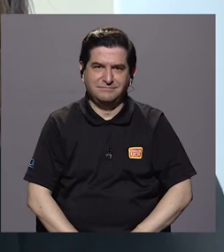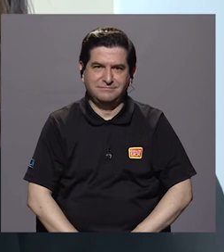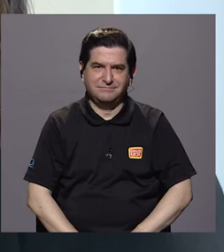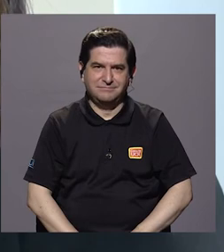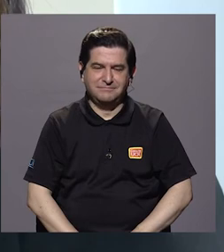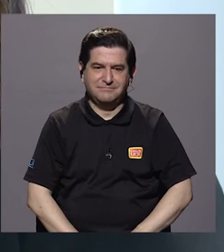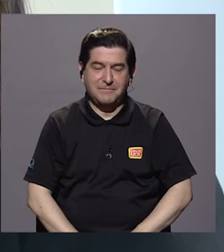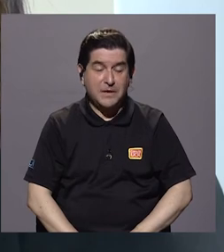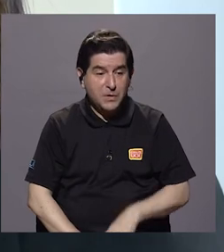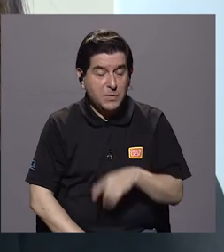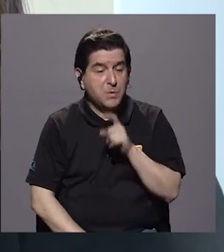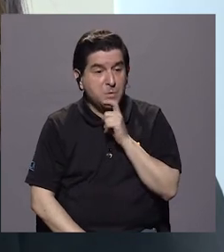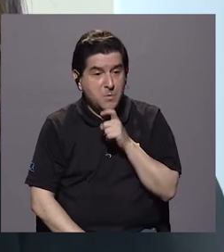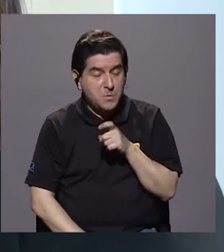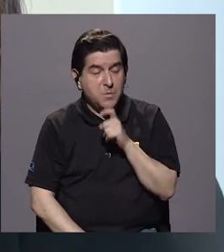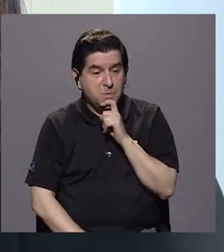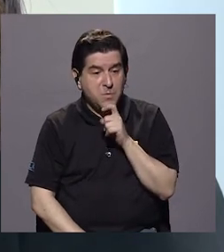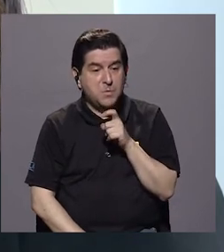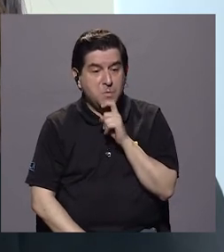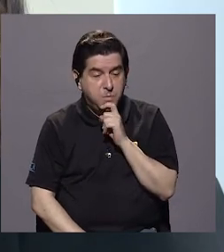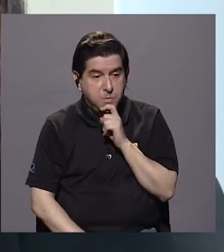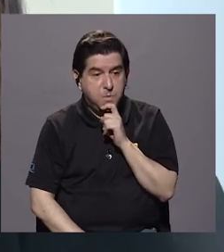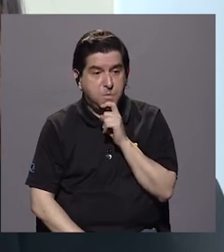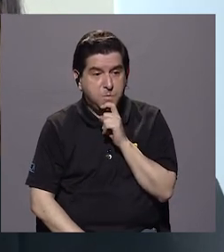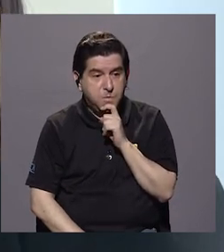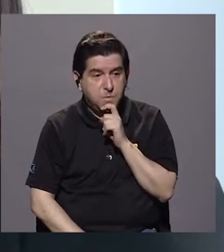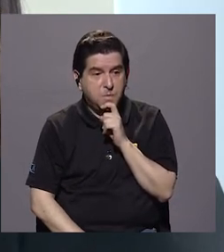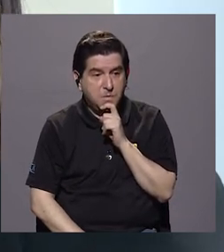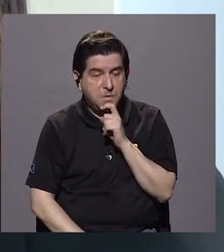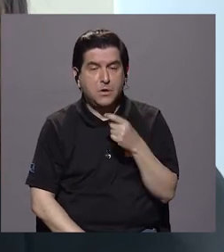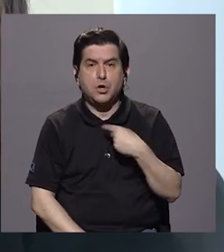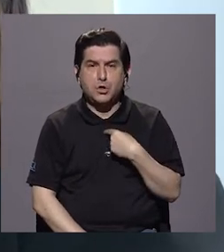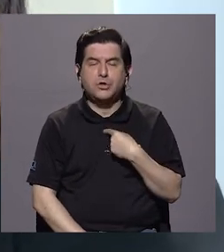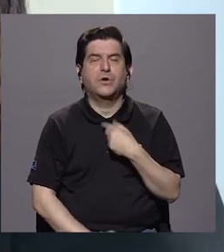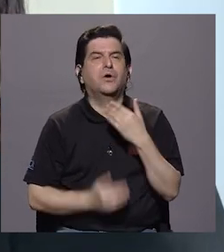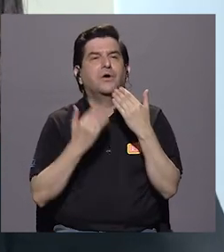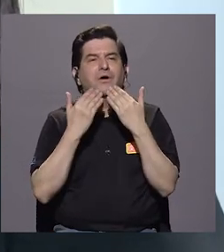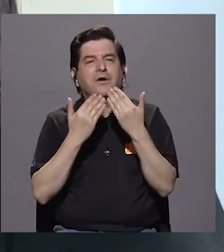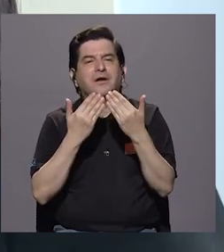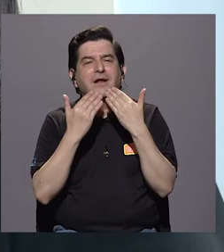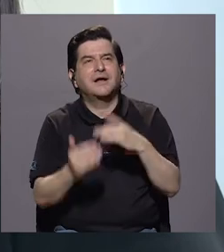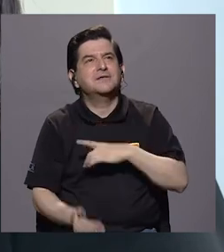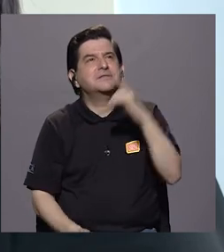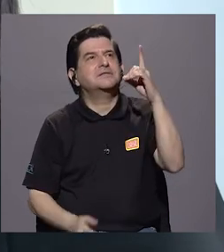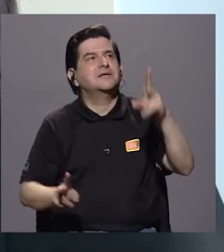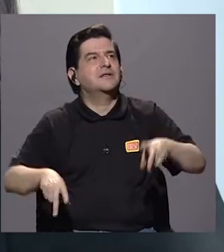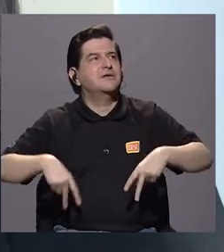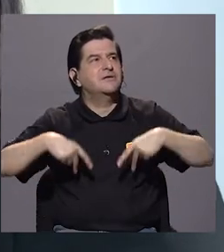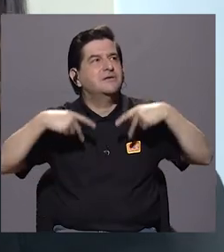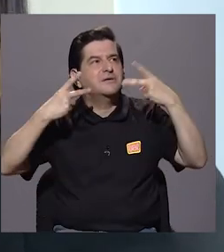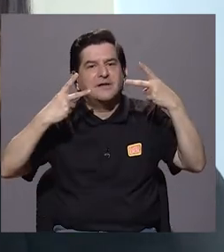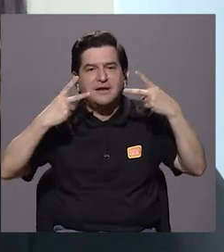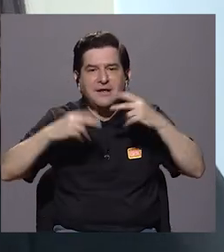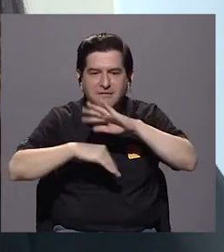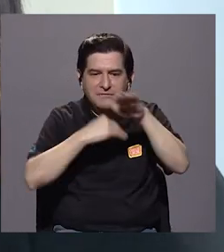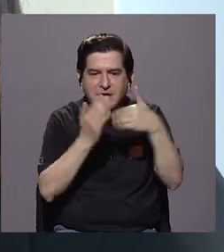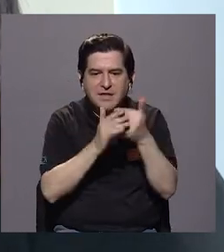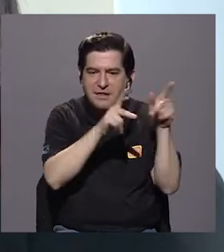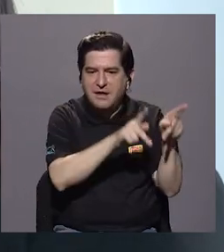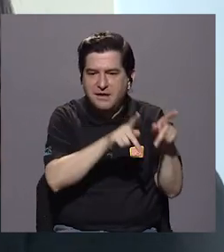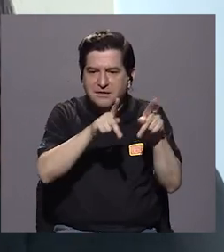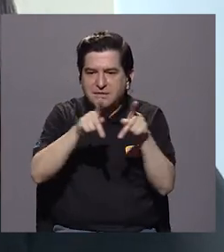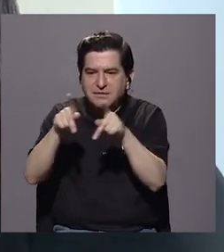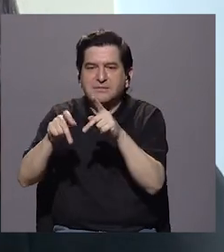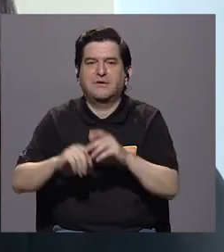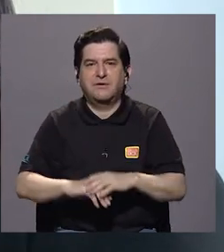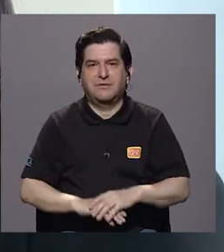Qué difícil, porque tengo que estar muy agradecida con Dios, con la vida, con todo el público